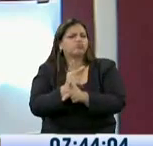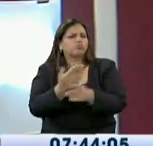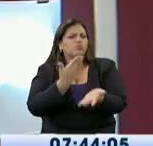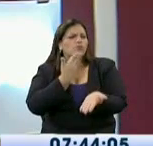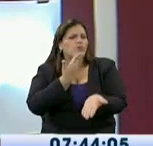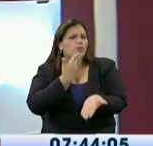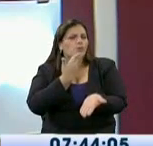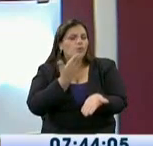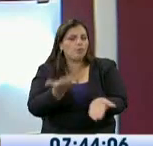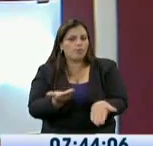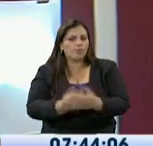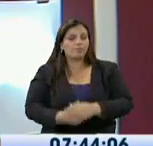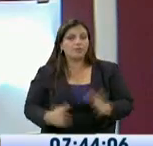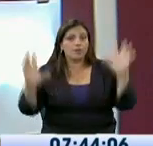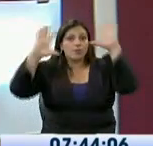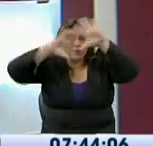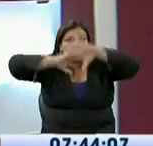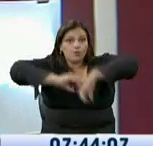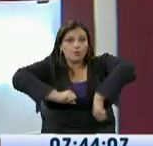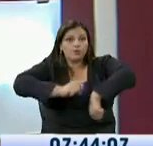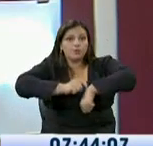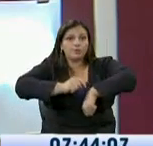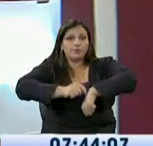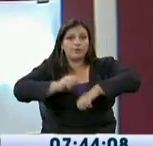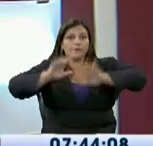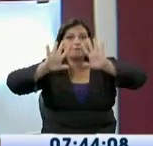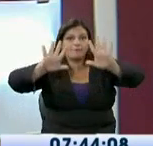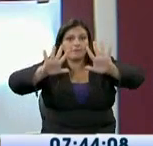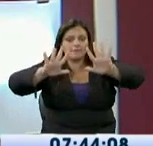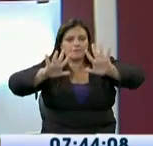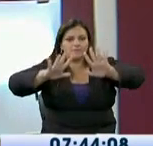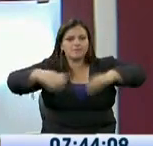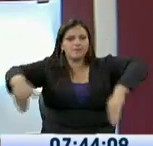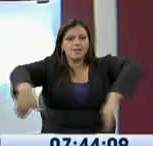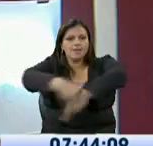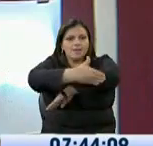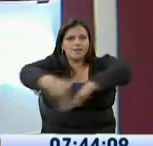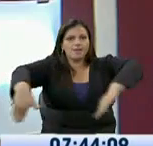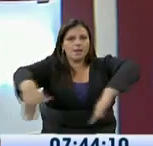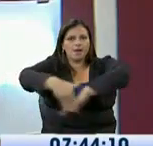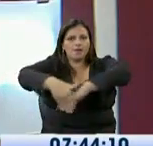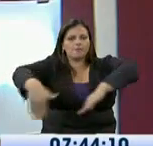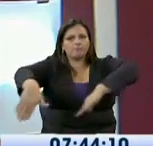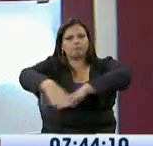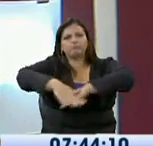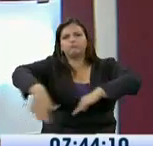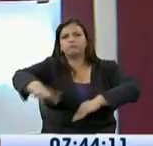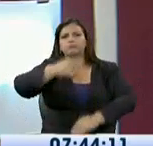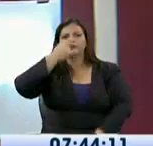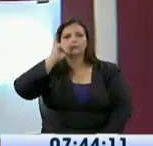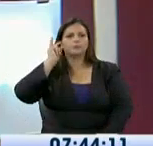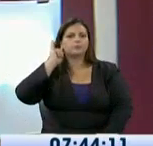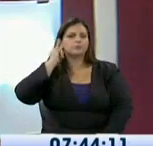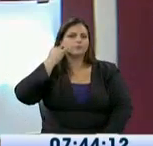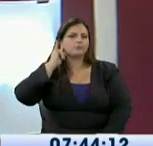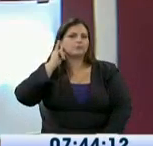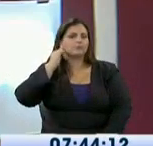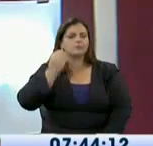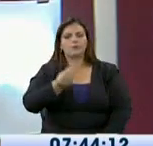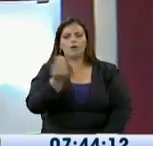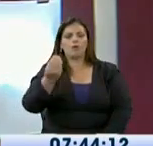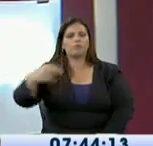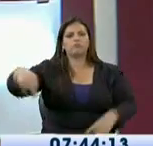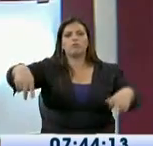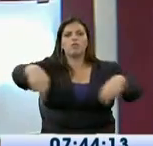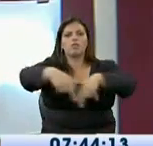calles después de las 10 de la noche. ¡Qué bueno! Digno de ser imitado. Ya digo, no faltará quien diga,